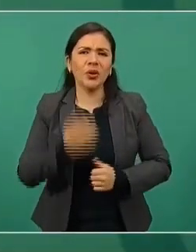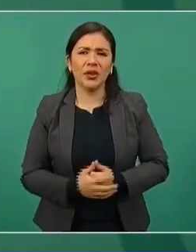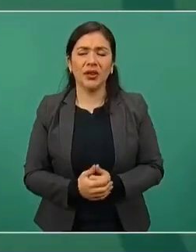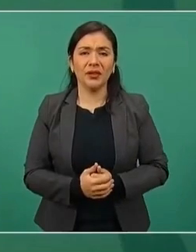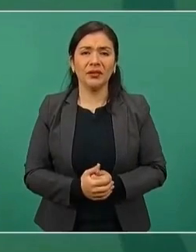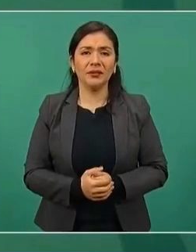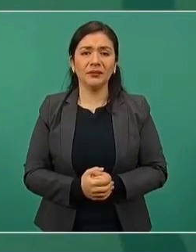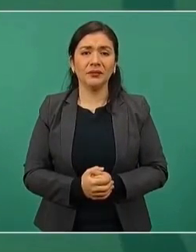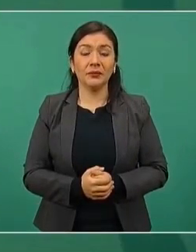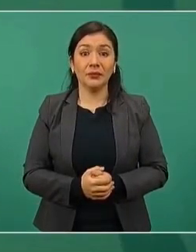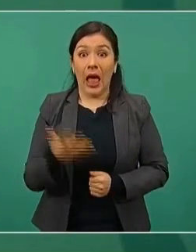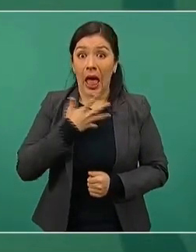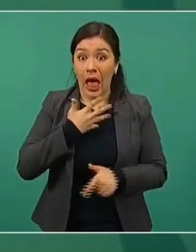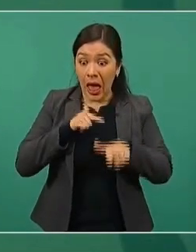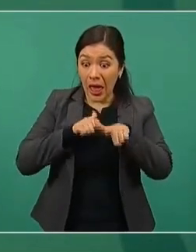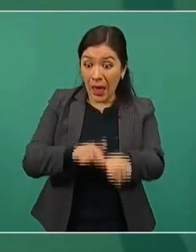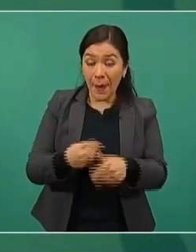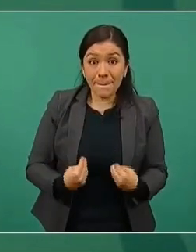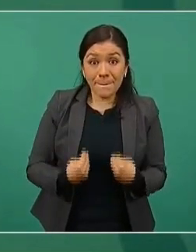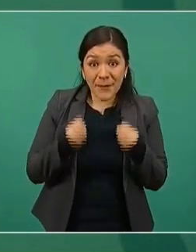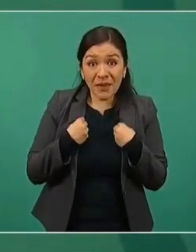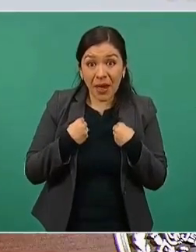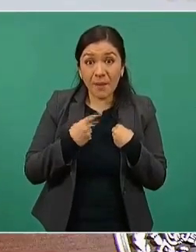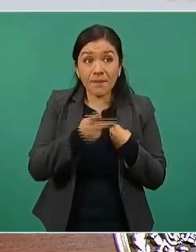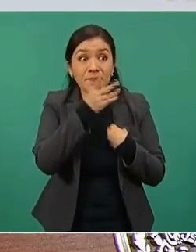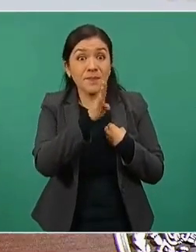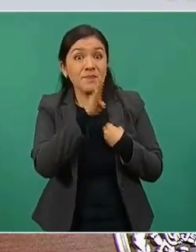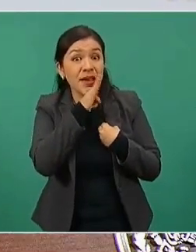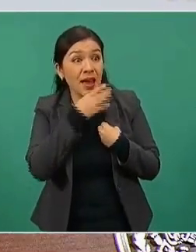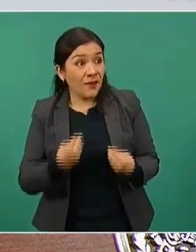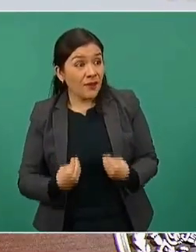mientras viven nuestros padres,